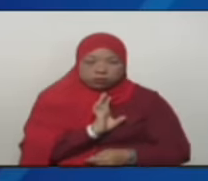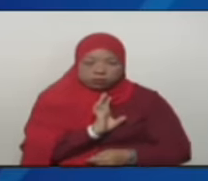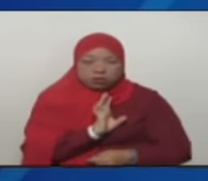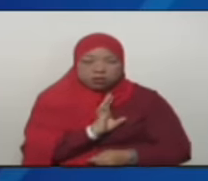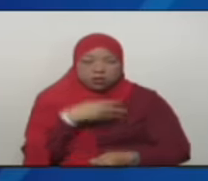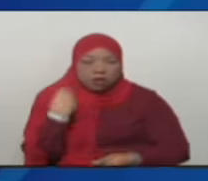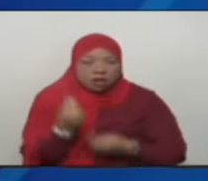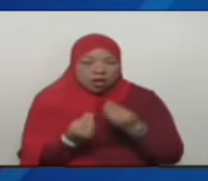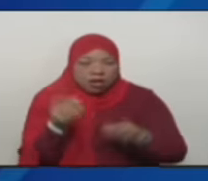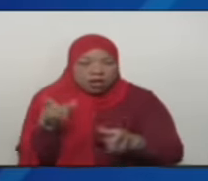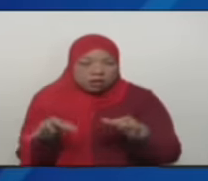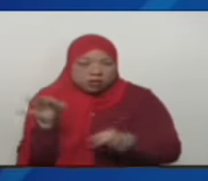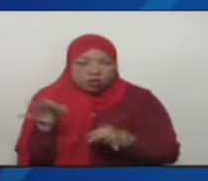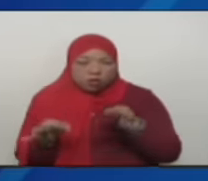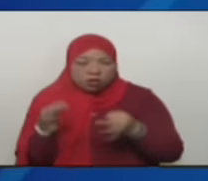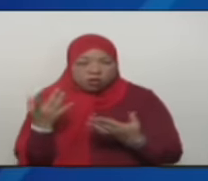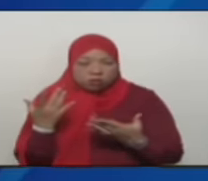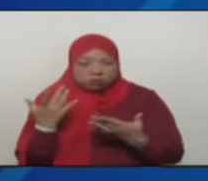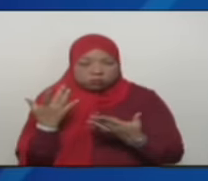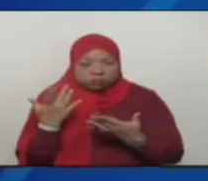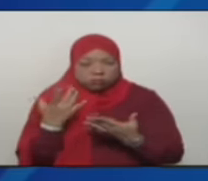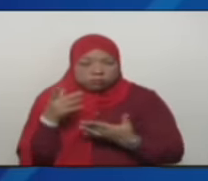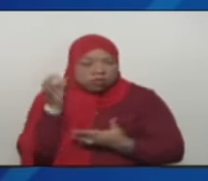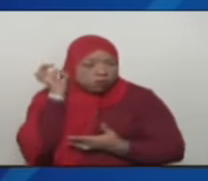¿Qué hace la juez? ¿Qué hace el fiscal?